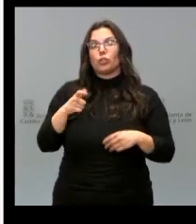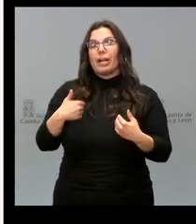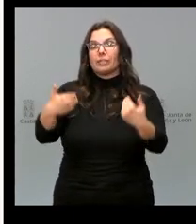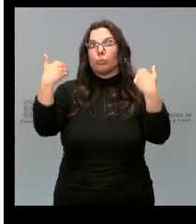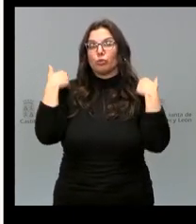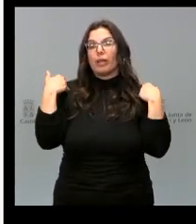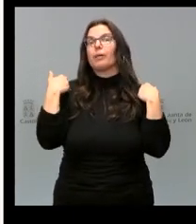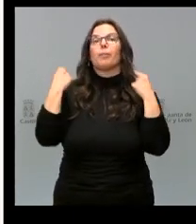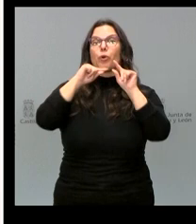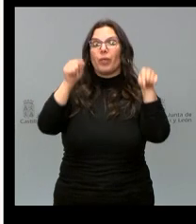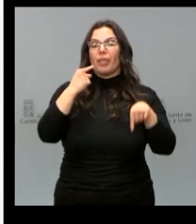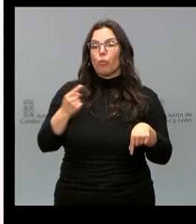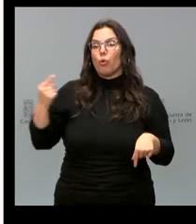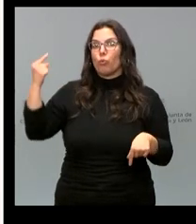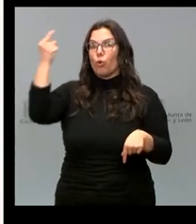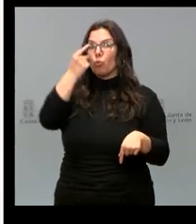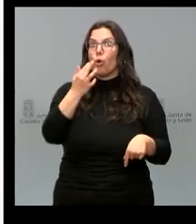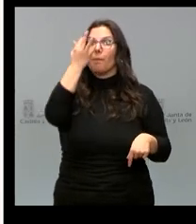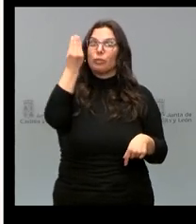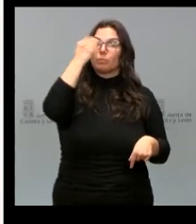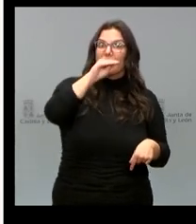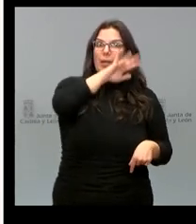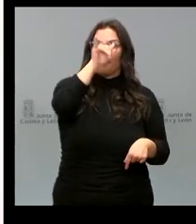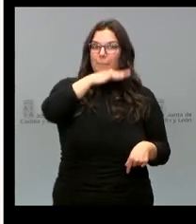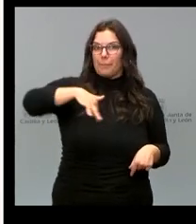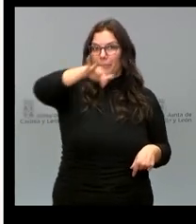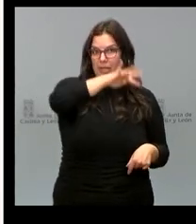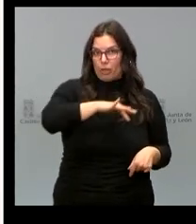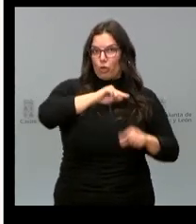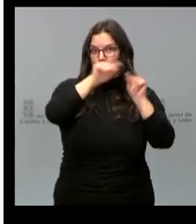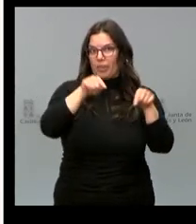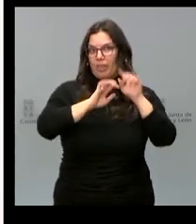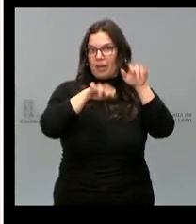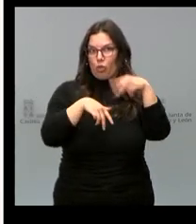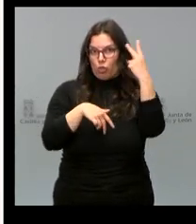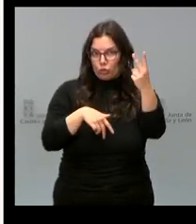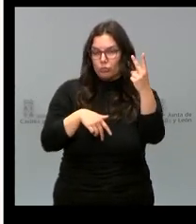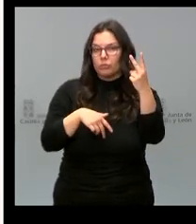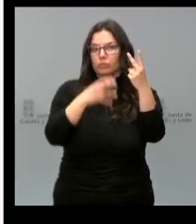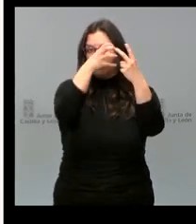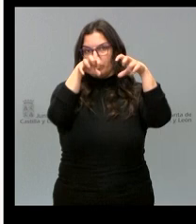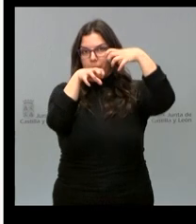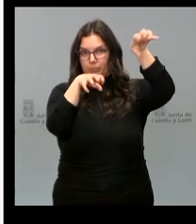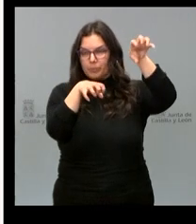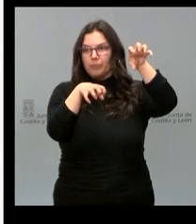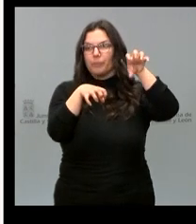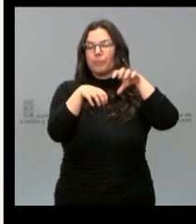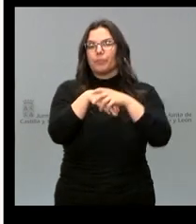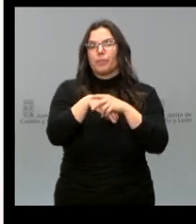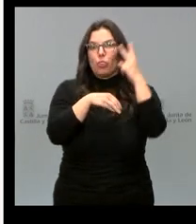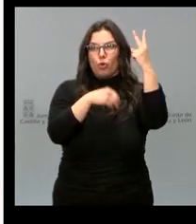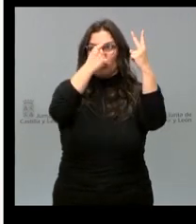León haremos un responsable en esta materia también para el Bierzo, por tanto, en la provincia de León habrá